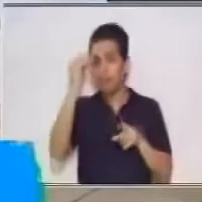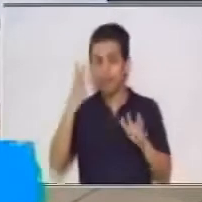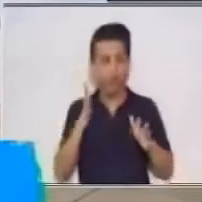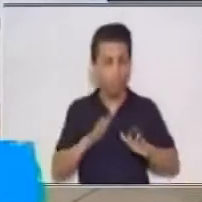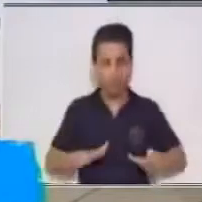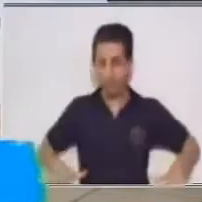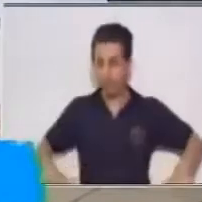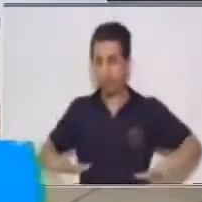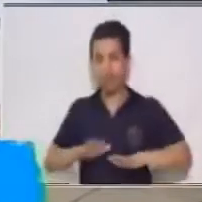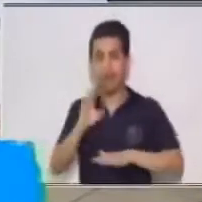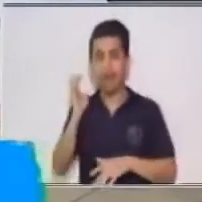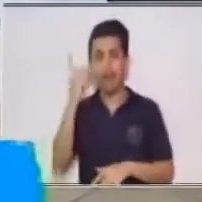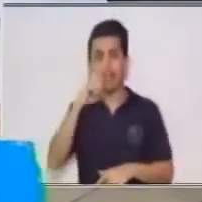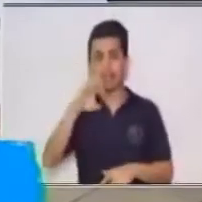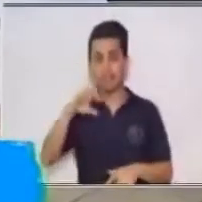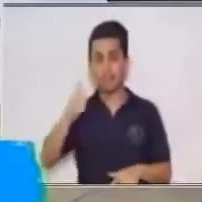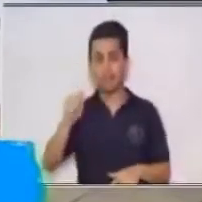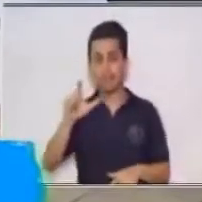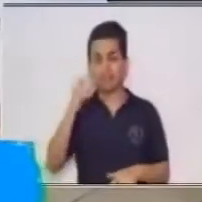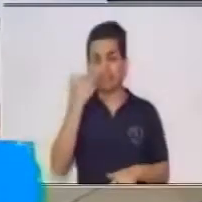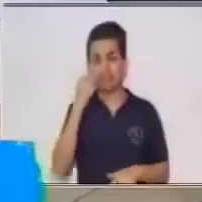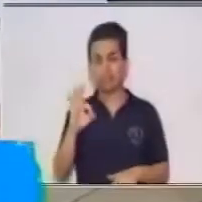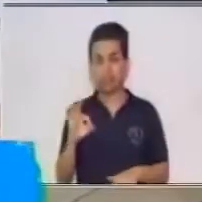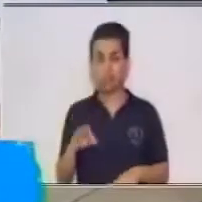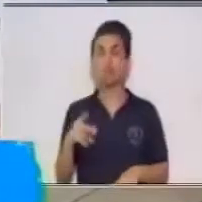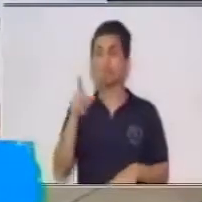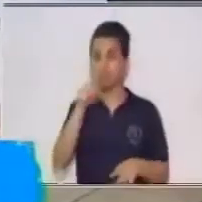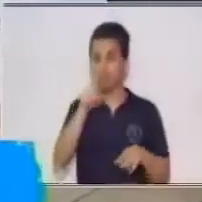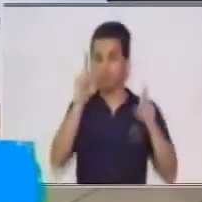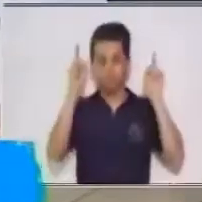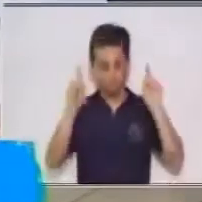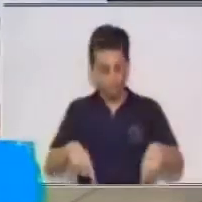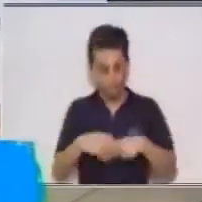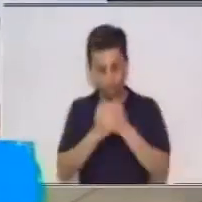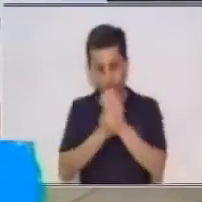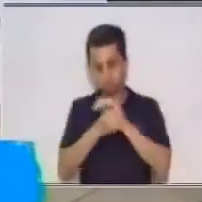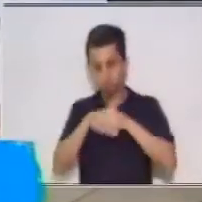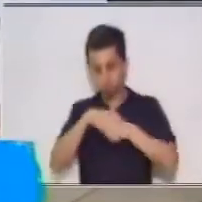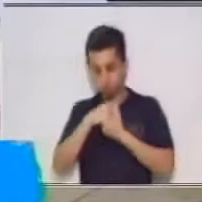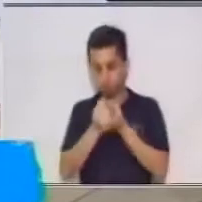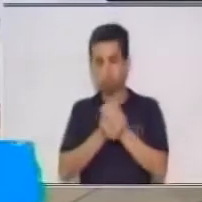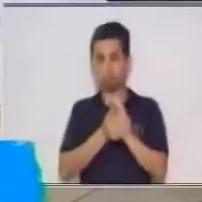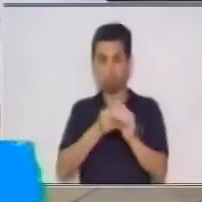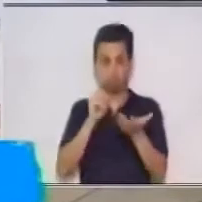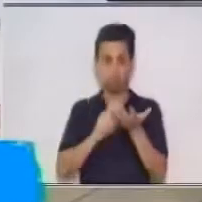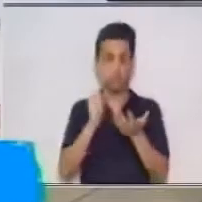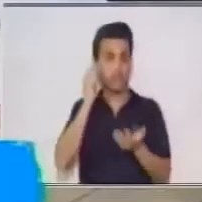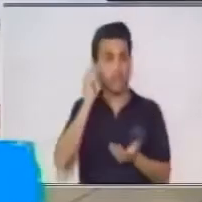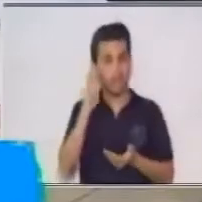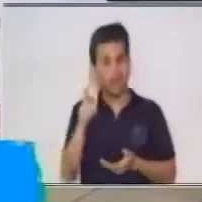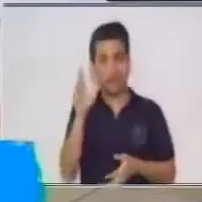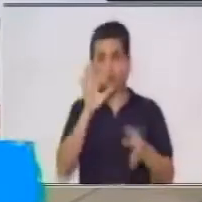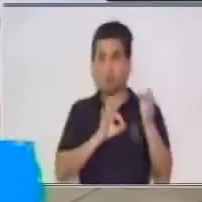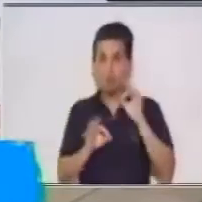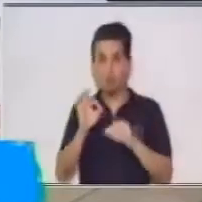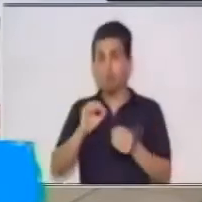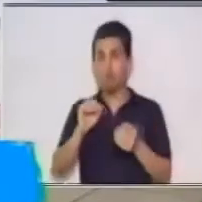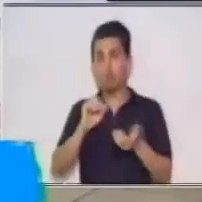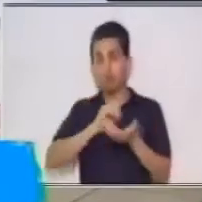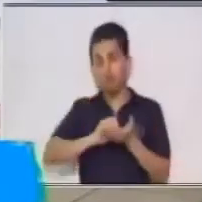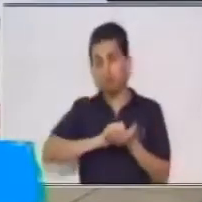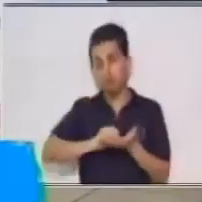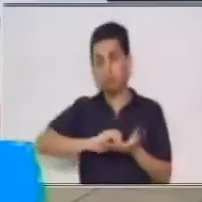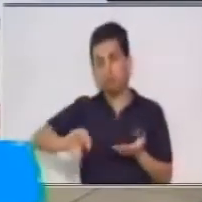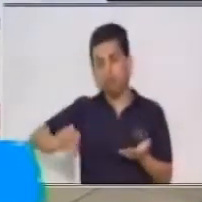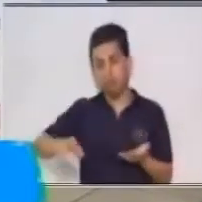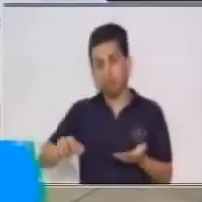Antes de empezar, te recomiendo que laves tus manos constantemente con gel antibacterial, con agua o jabón. Porque es importante la